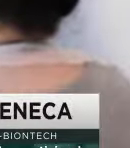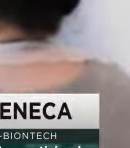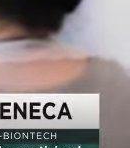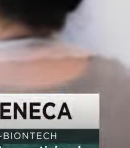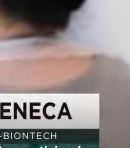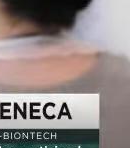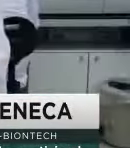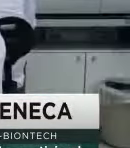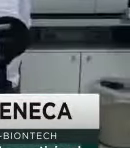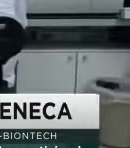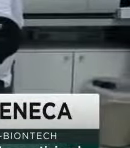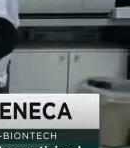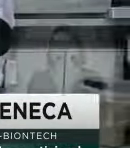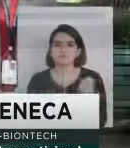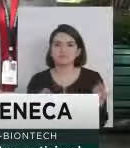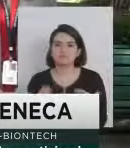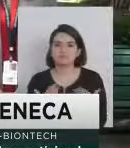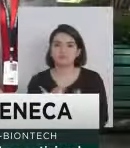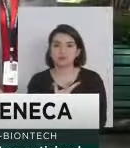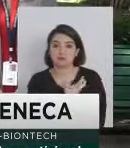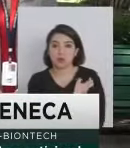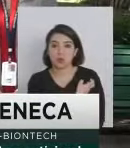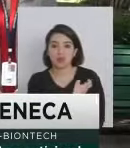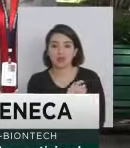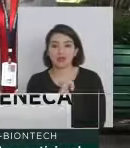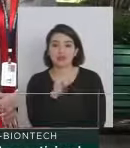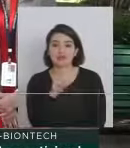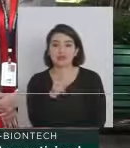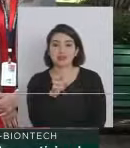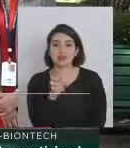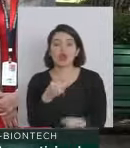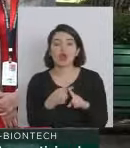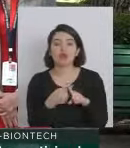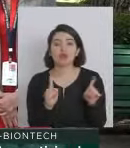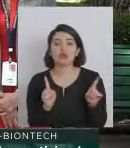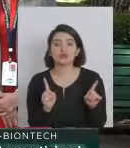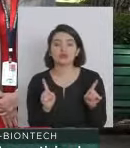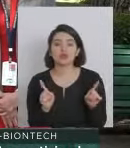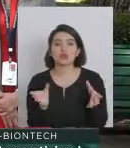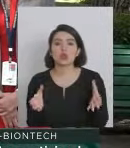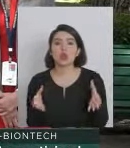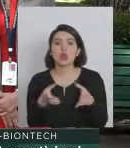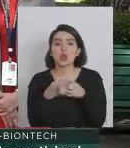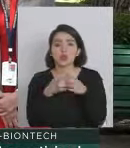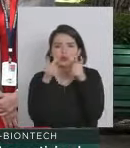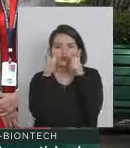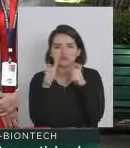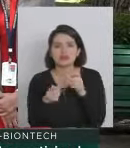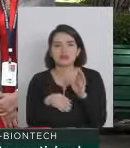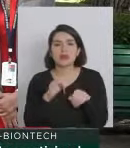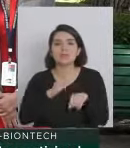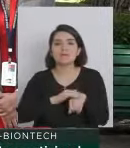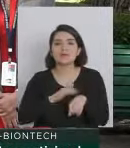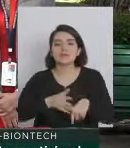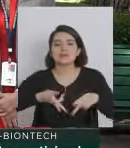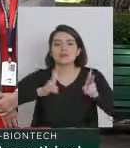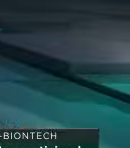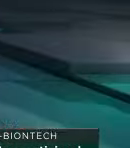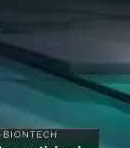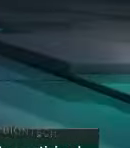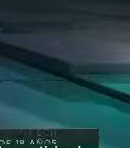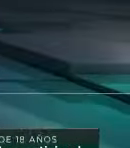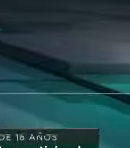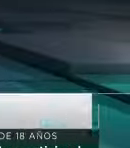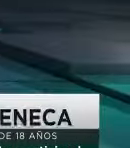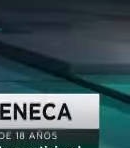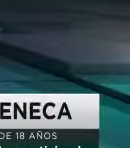el ISP fue claro al respecto. El Instituto de Salud Pública, al igual que las otras agencias reguladoras, autoriza desde mayores de 18 en adelante, sin límite de edad.